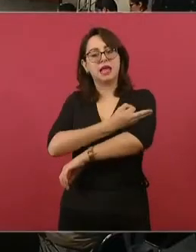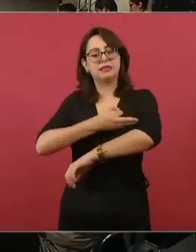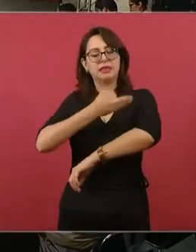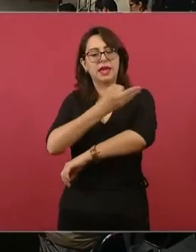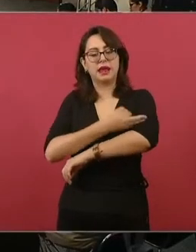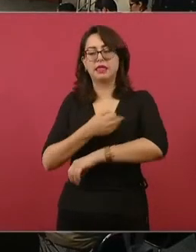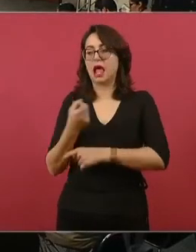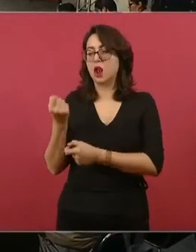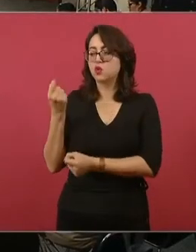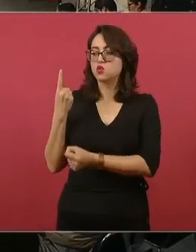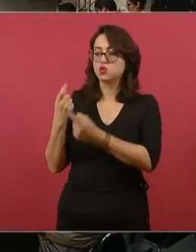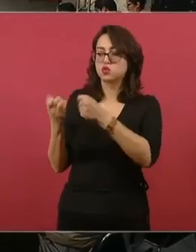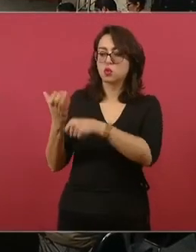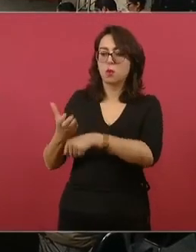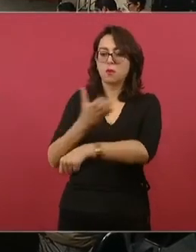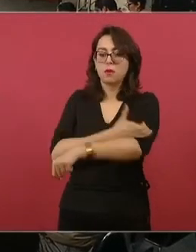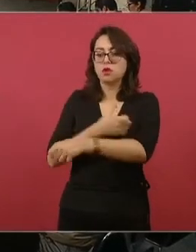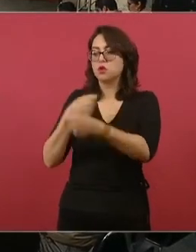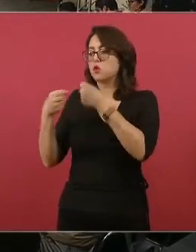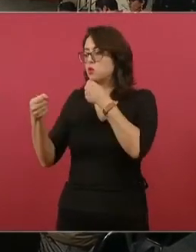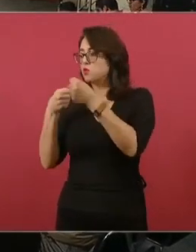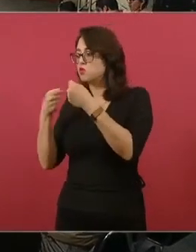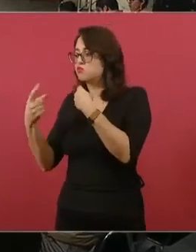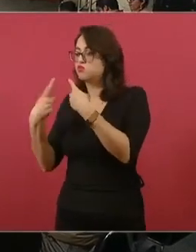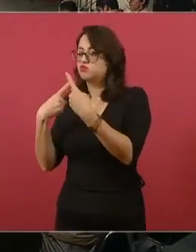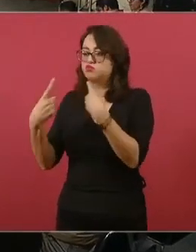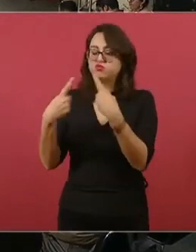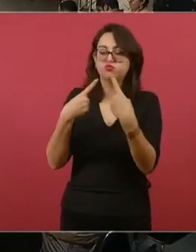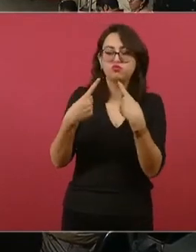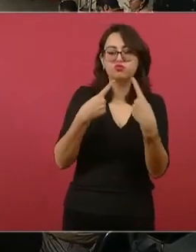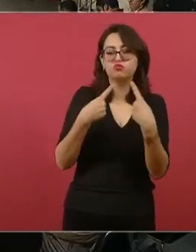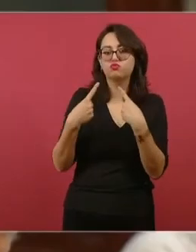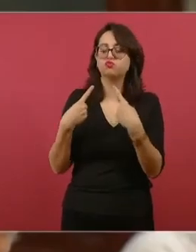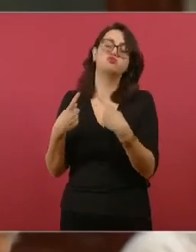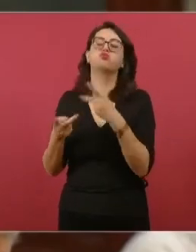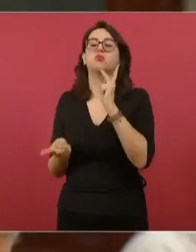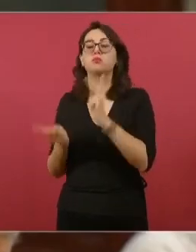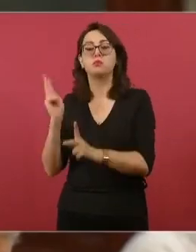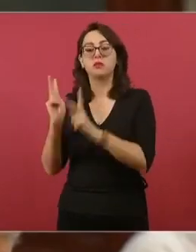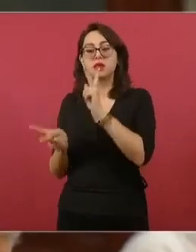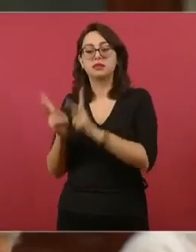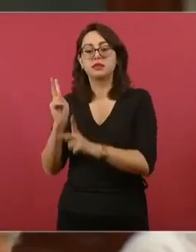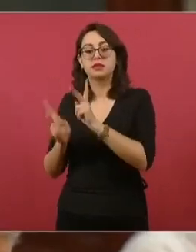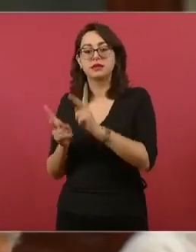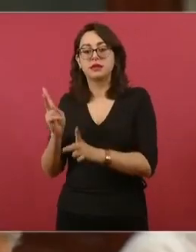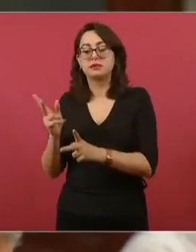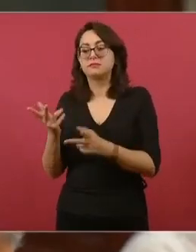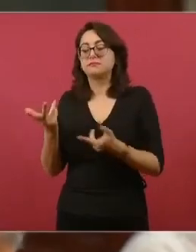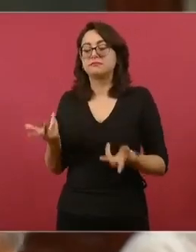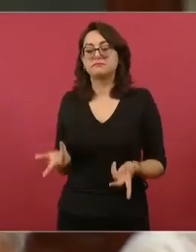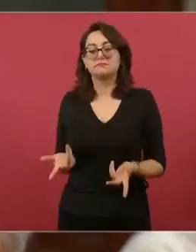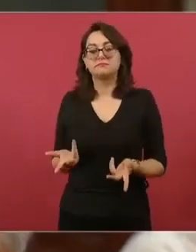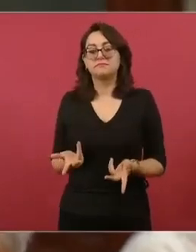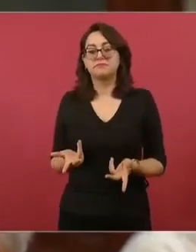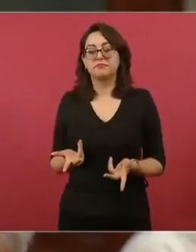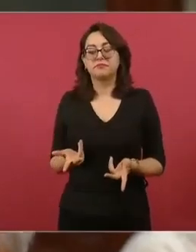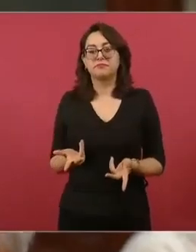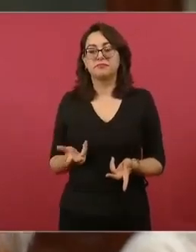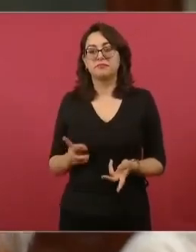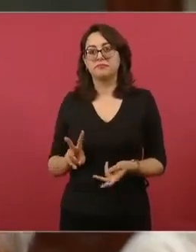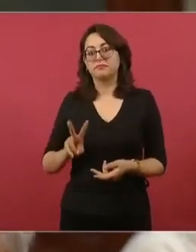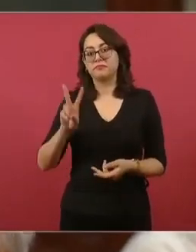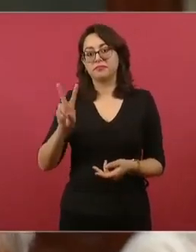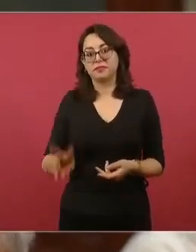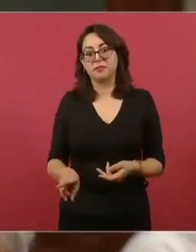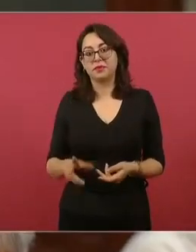decían que no va a haber un fenómeno igual como lo es este movimiento de transformación, y más que nada su persona, si me